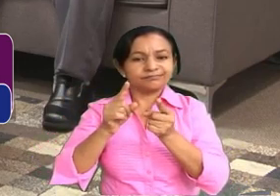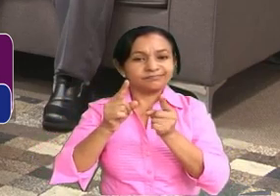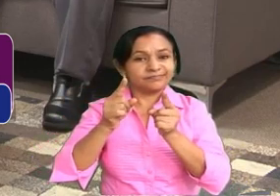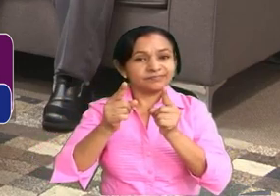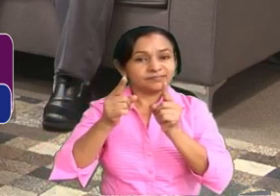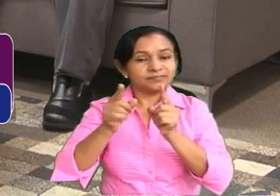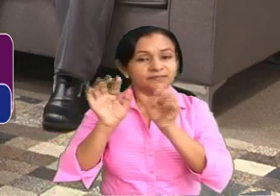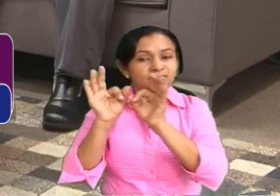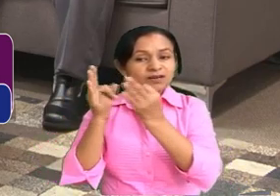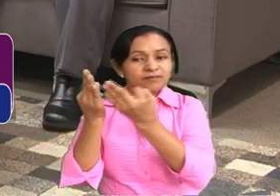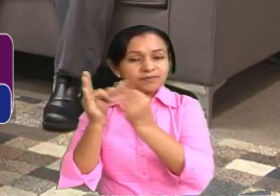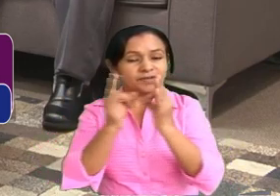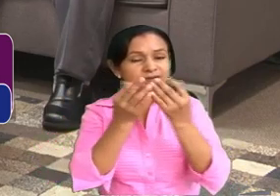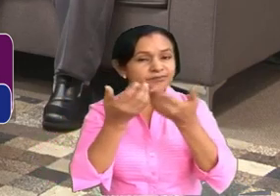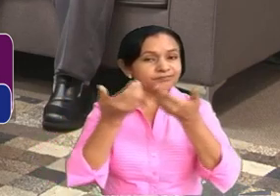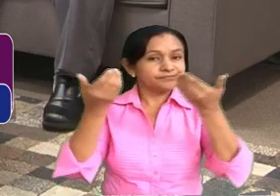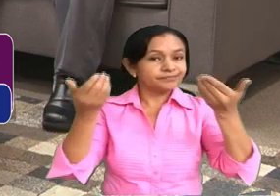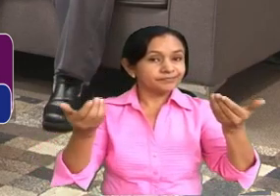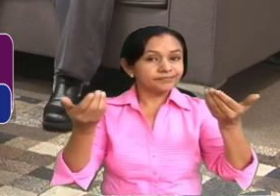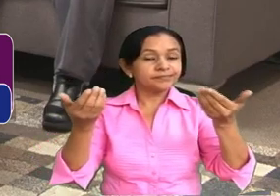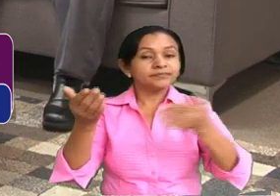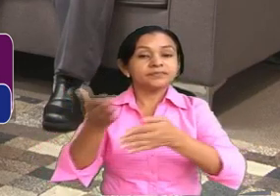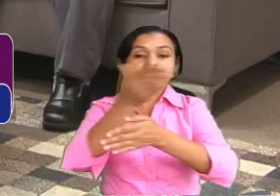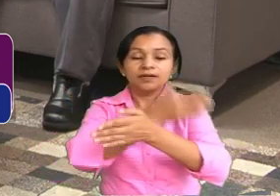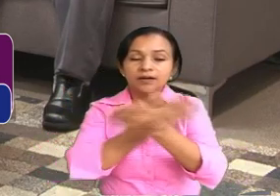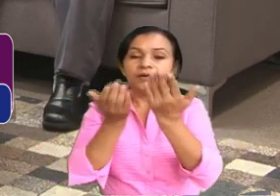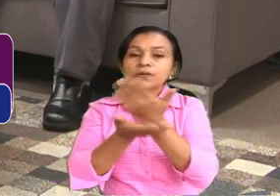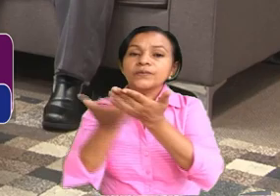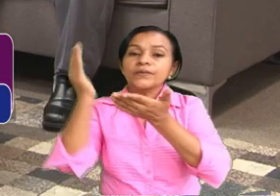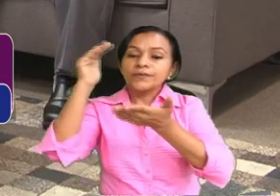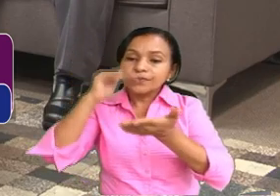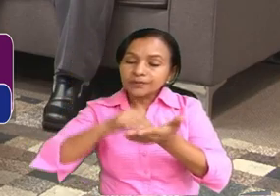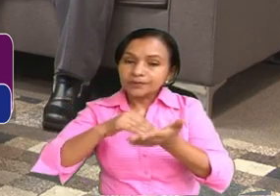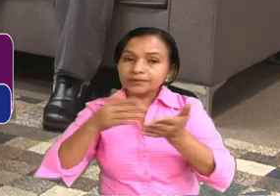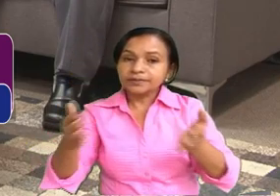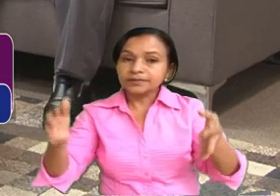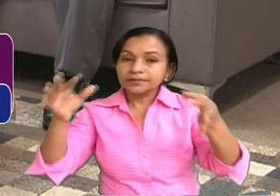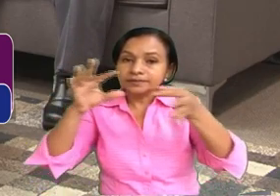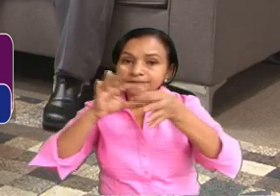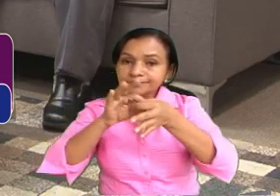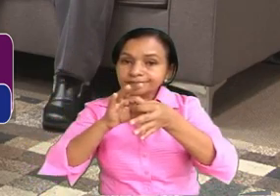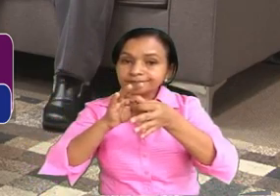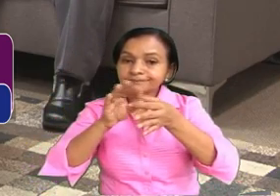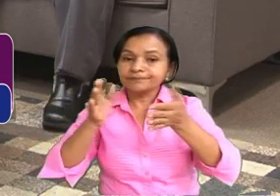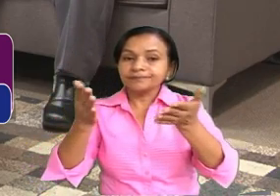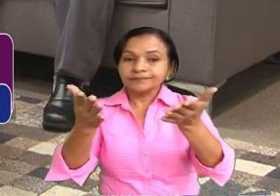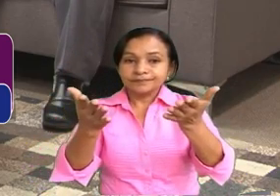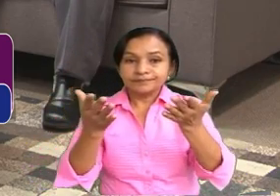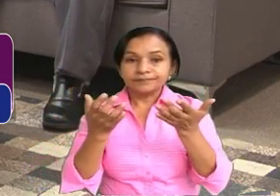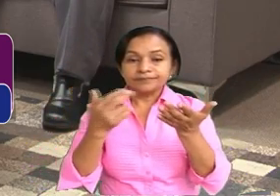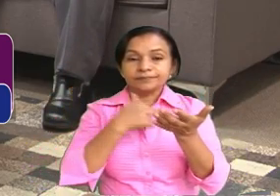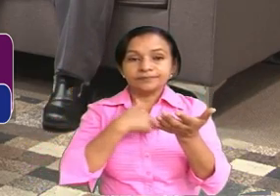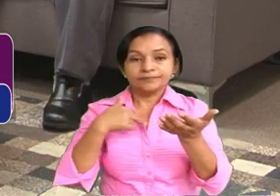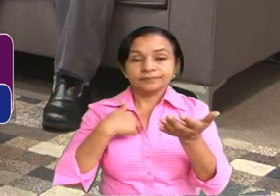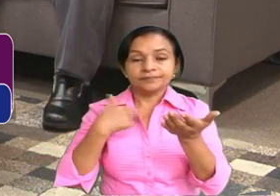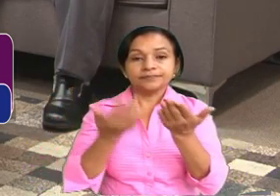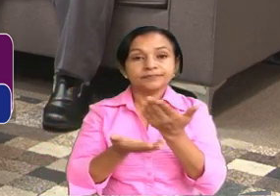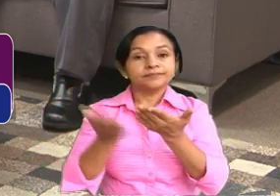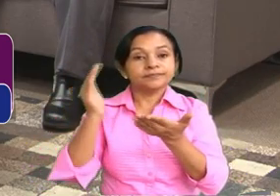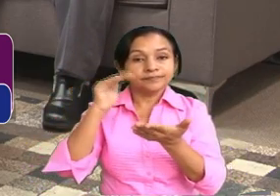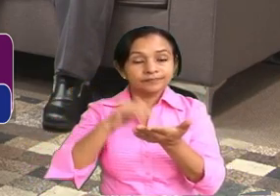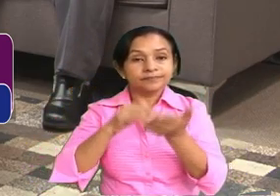de la familia. Entonces, hay que volver a tratar de que eso sea